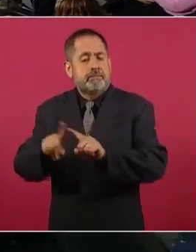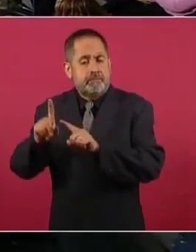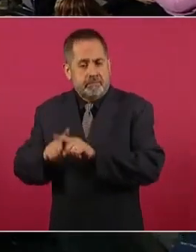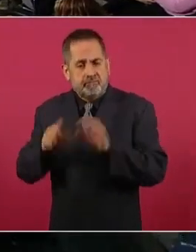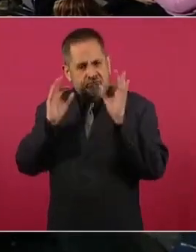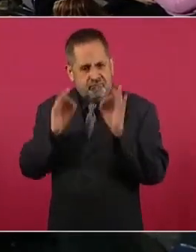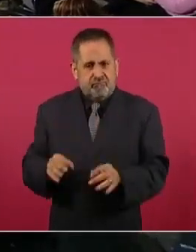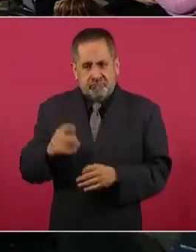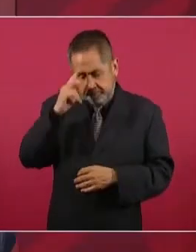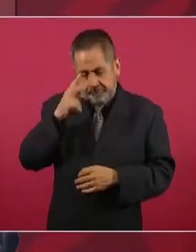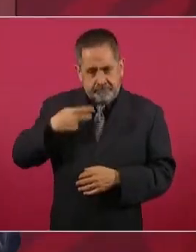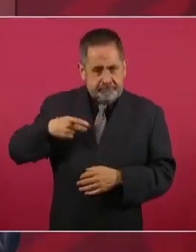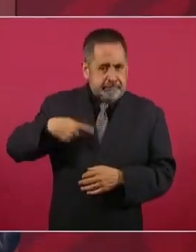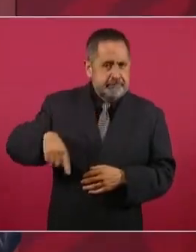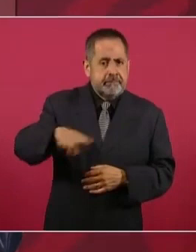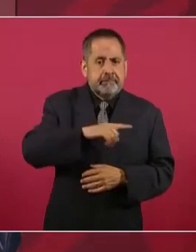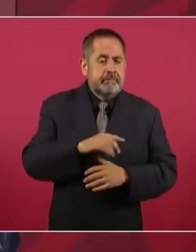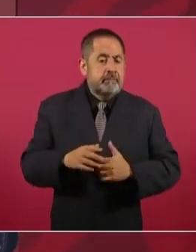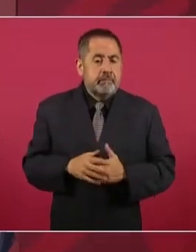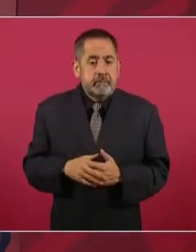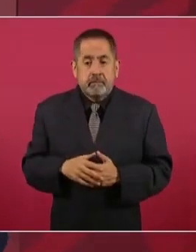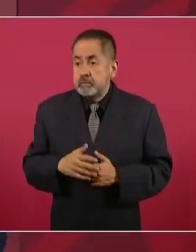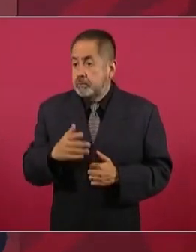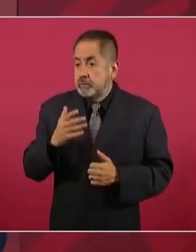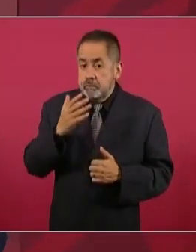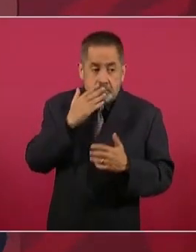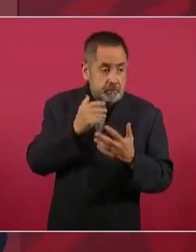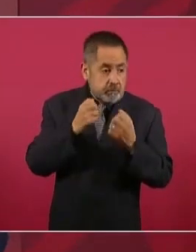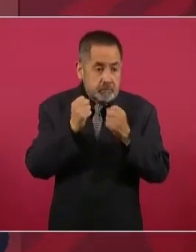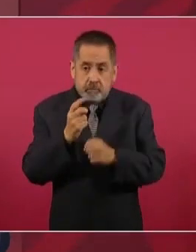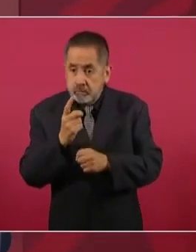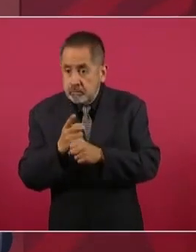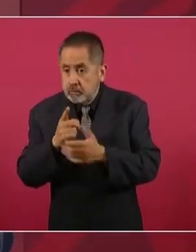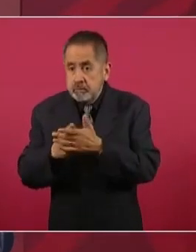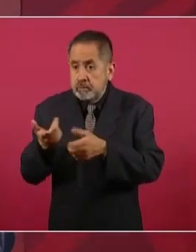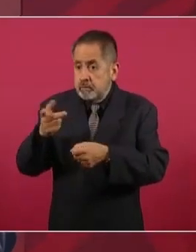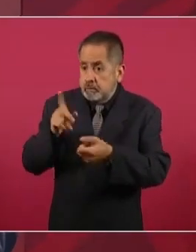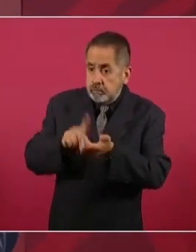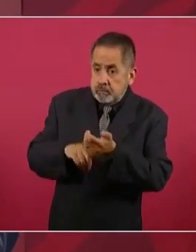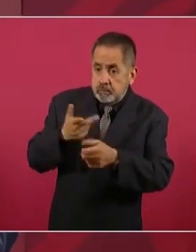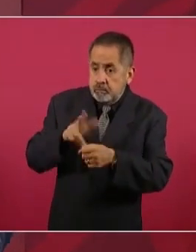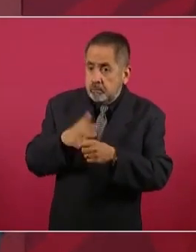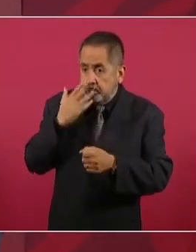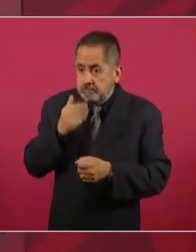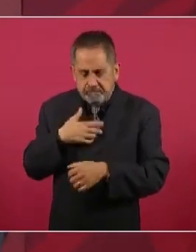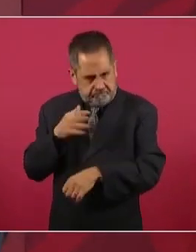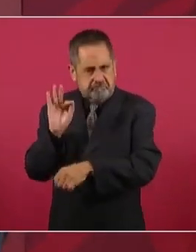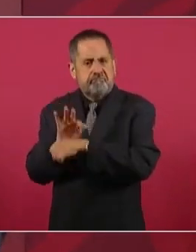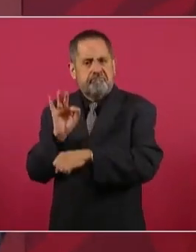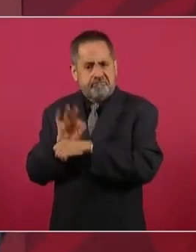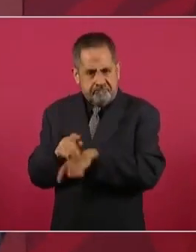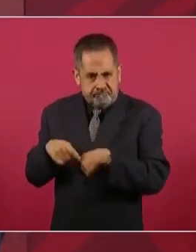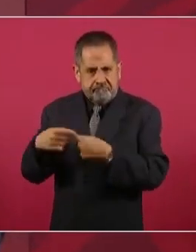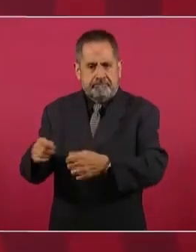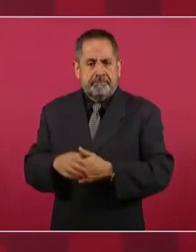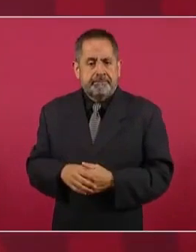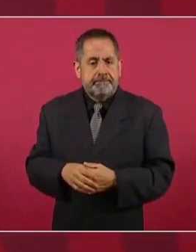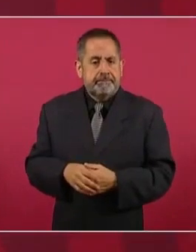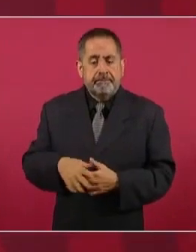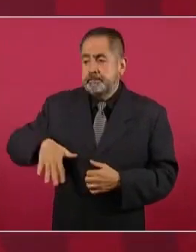población abierta, es decir, para los que no tienen seguridad social. Y como lo mencionó aquí